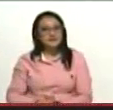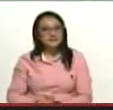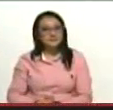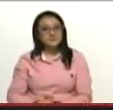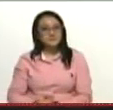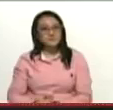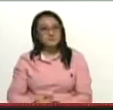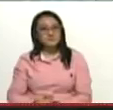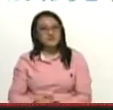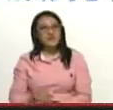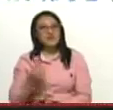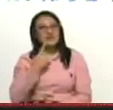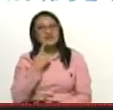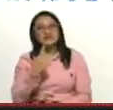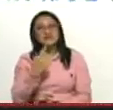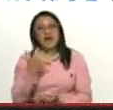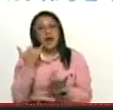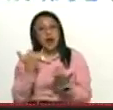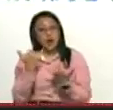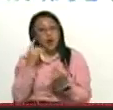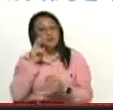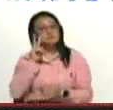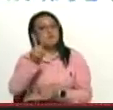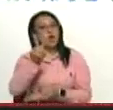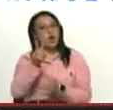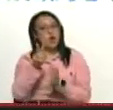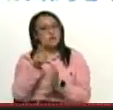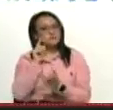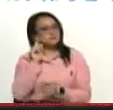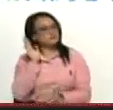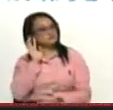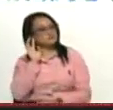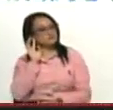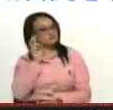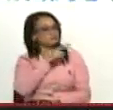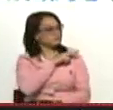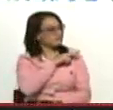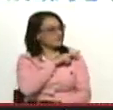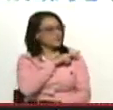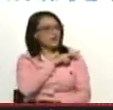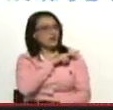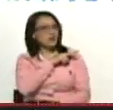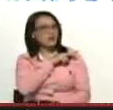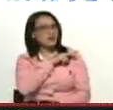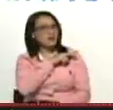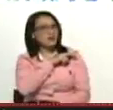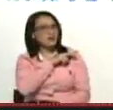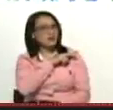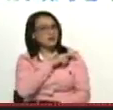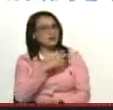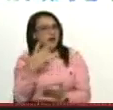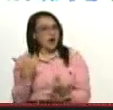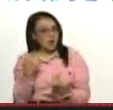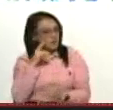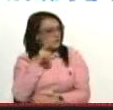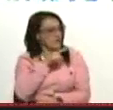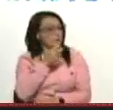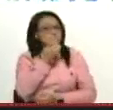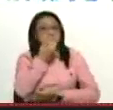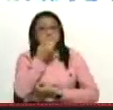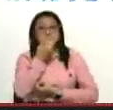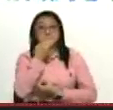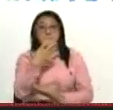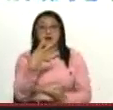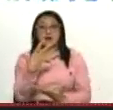y dice voltea ahora hacia un lado y permíteles ver la belleza